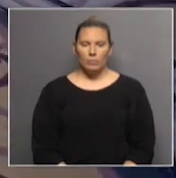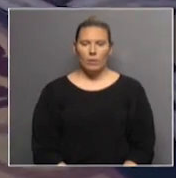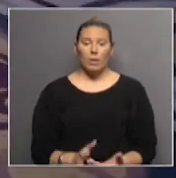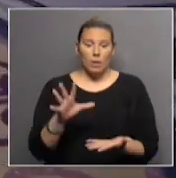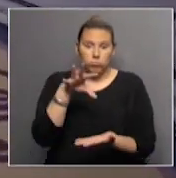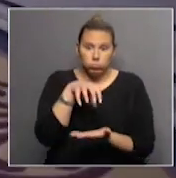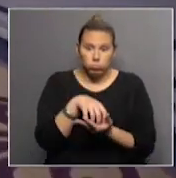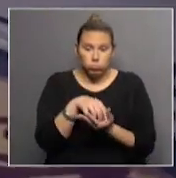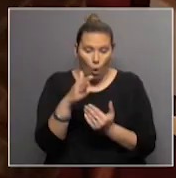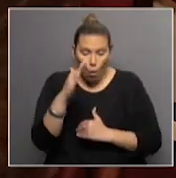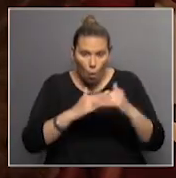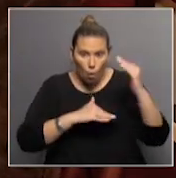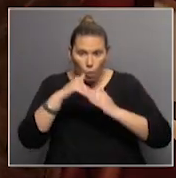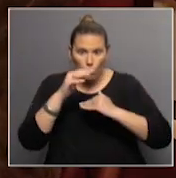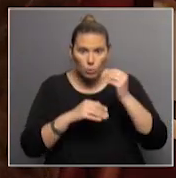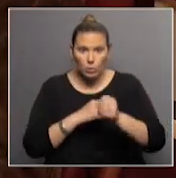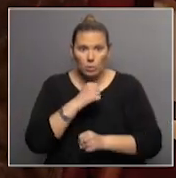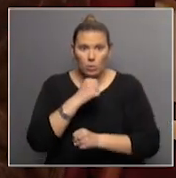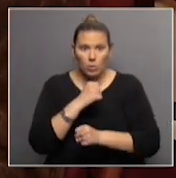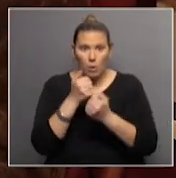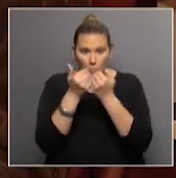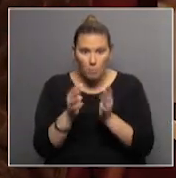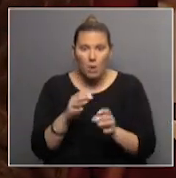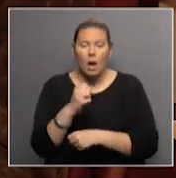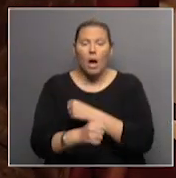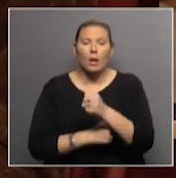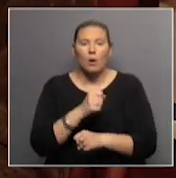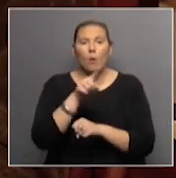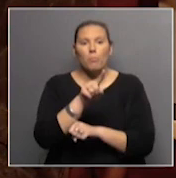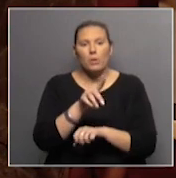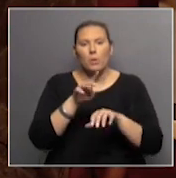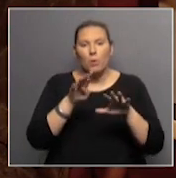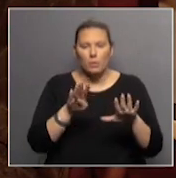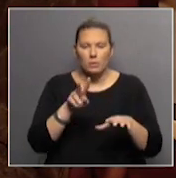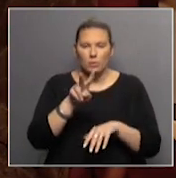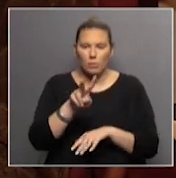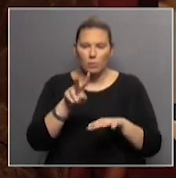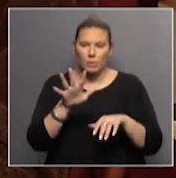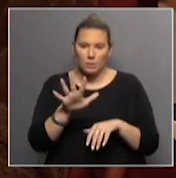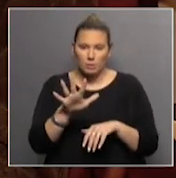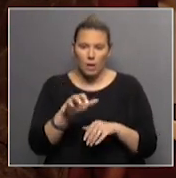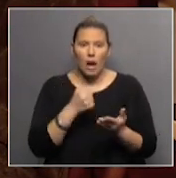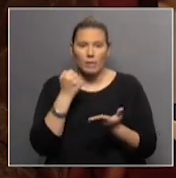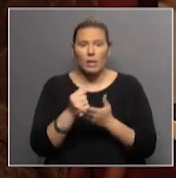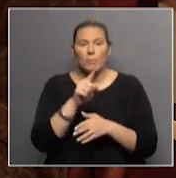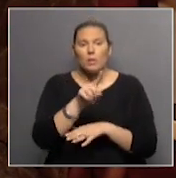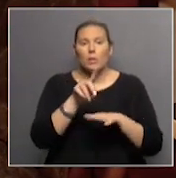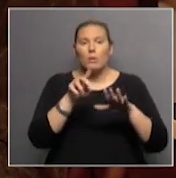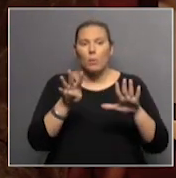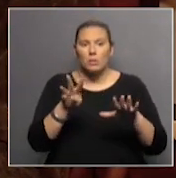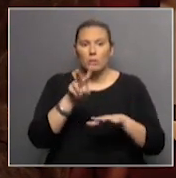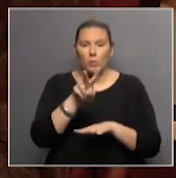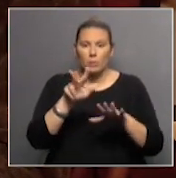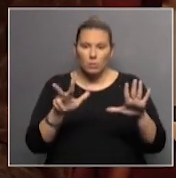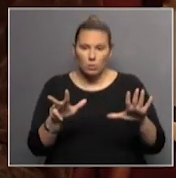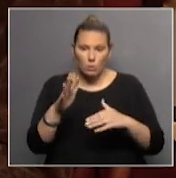Palacio Salvo fue construido a partir del año 1925 hasta el año 1928. Se construyó